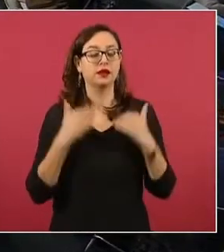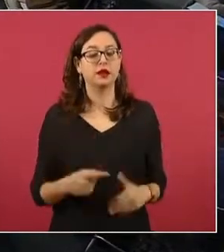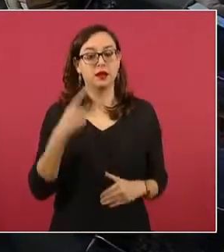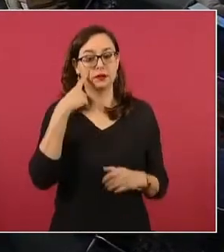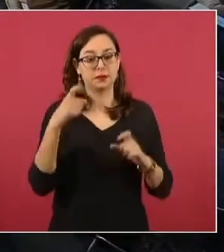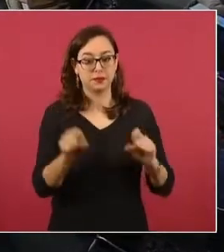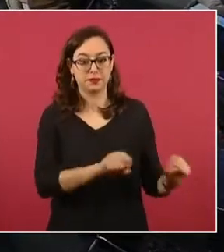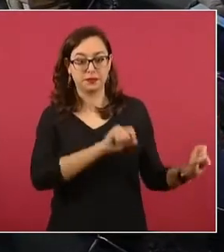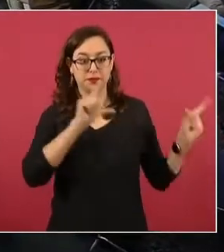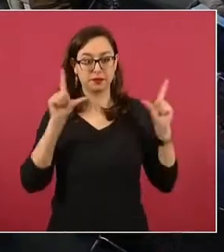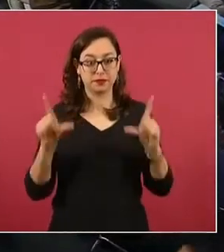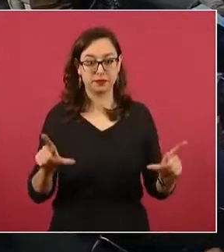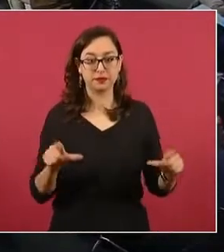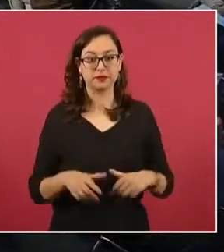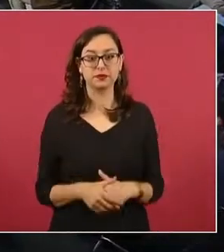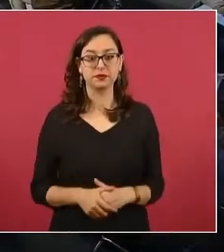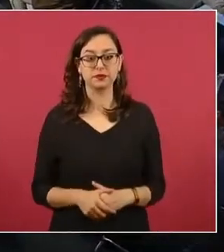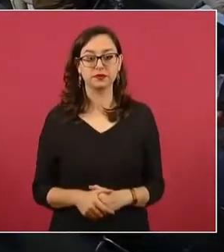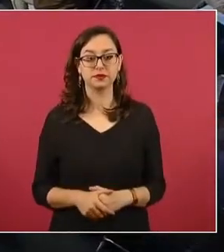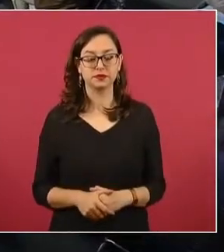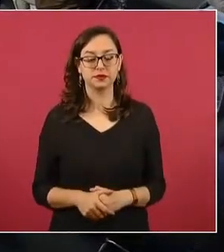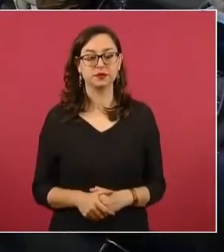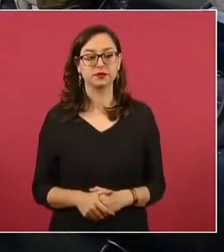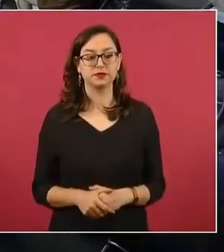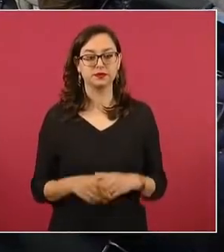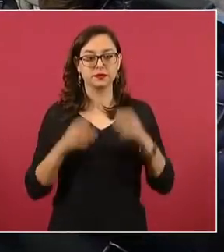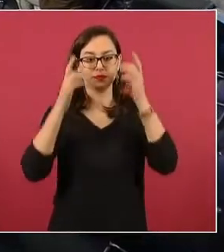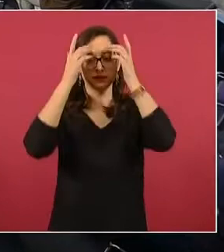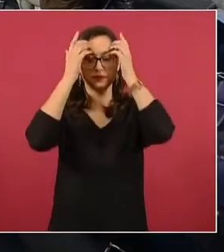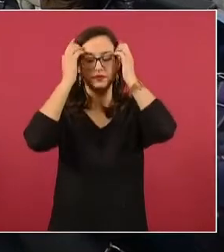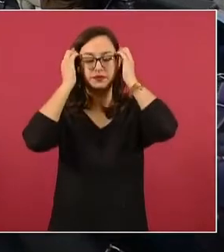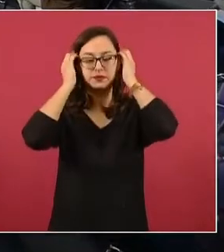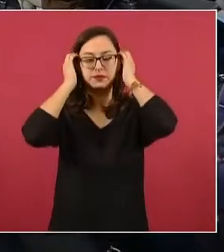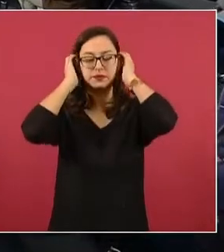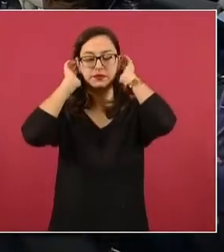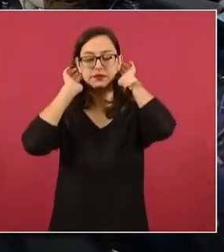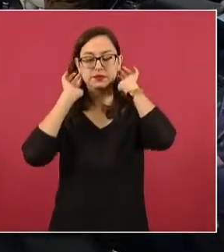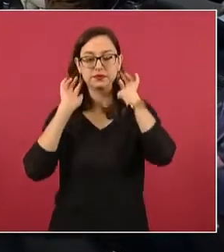a ver si la tienen. Aquí está, es que este me sirve.